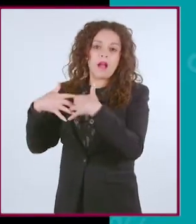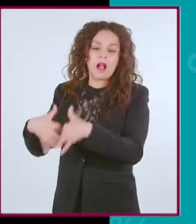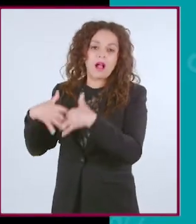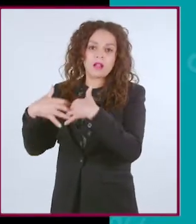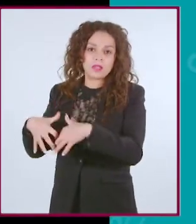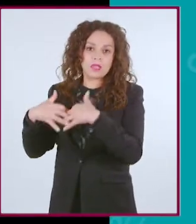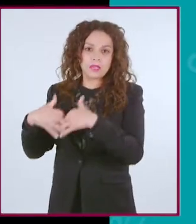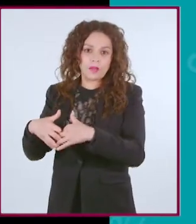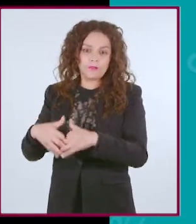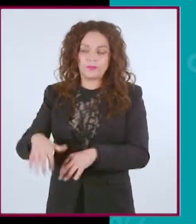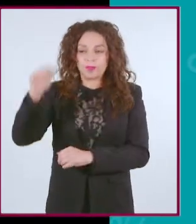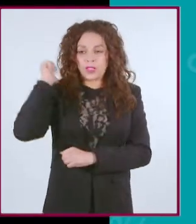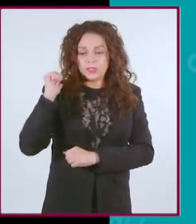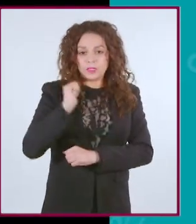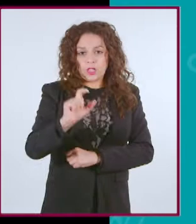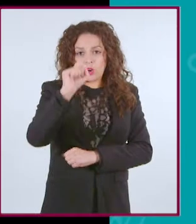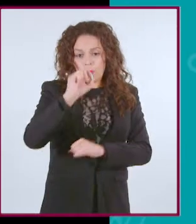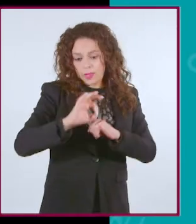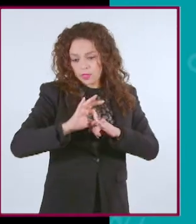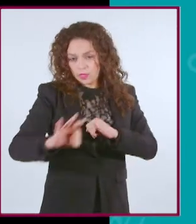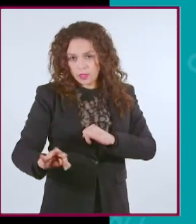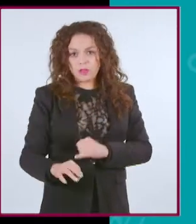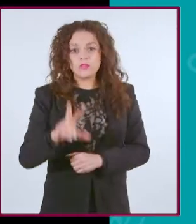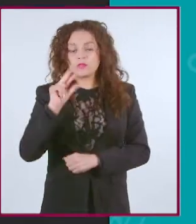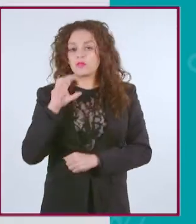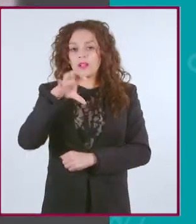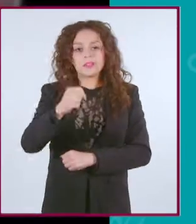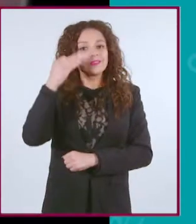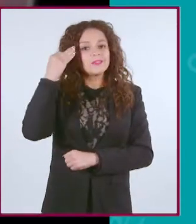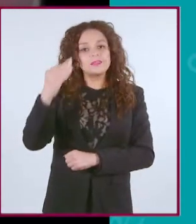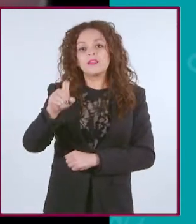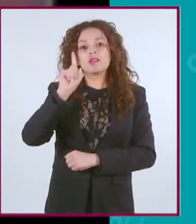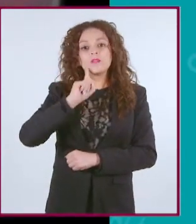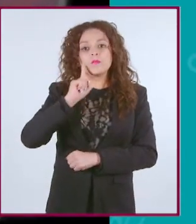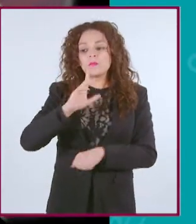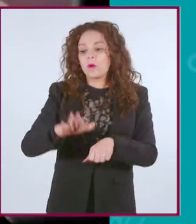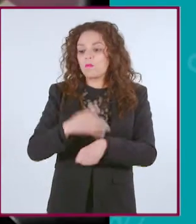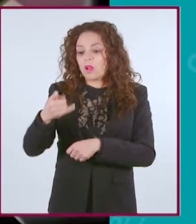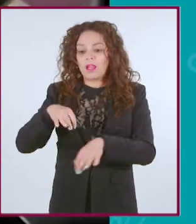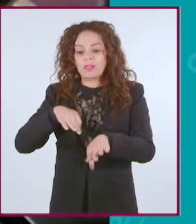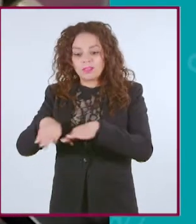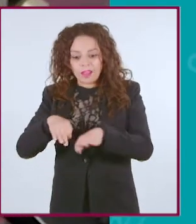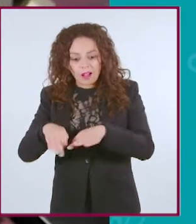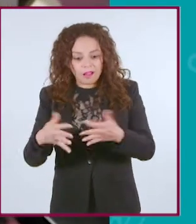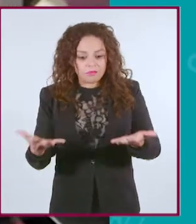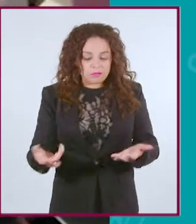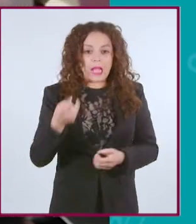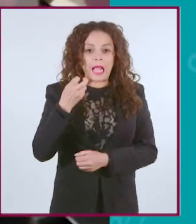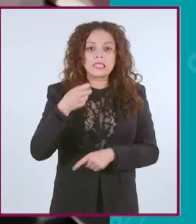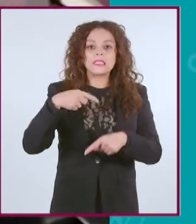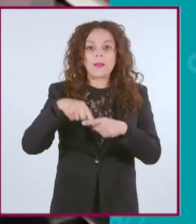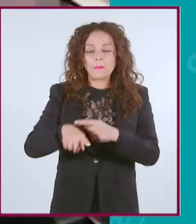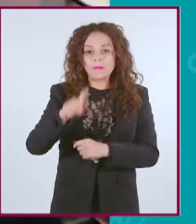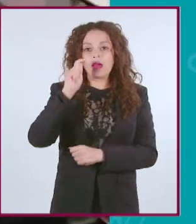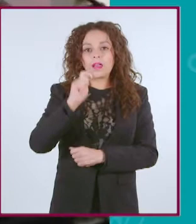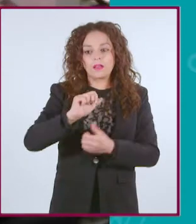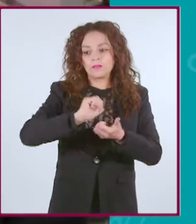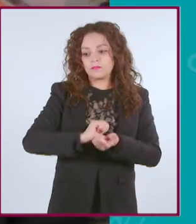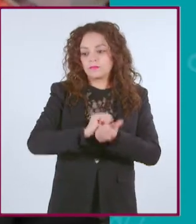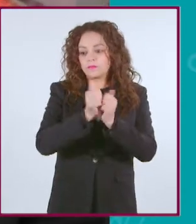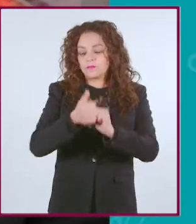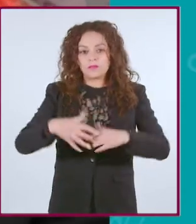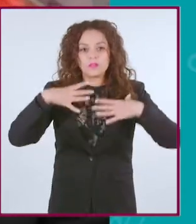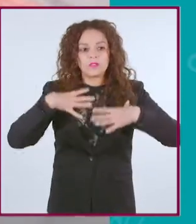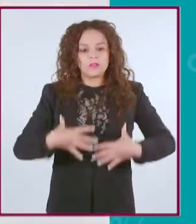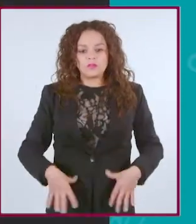Desde fines del siglo XX, la falta de tiempo de la mujer por su actividad en el área laboral hizo que comenzara a volcarse a la ropa de